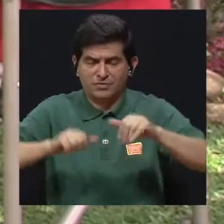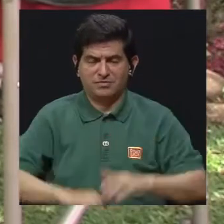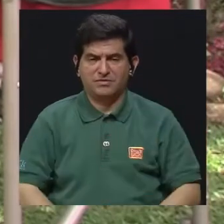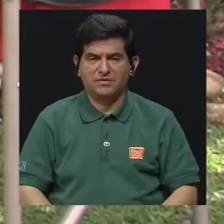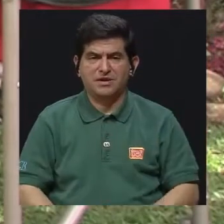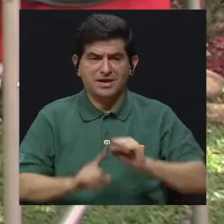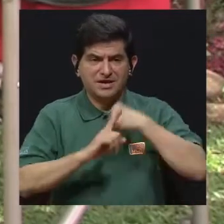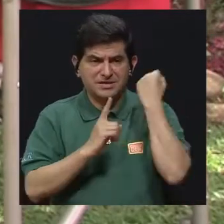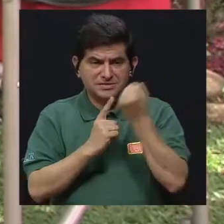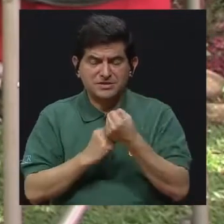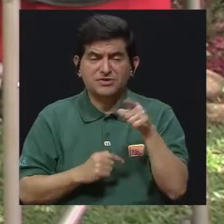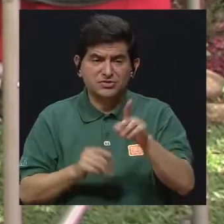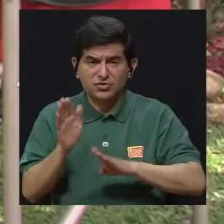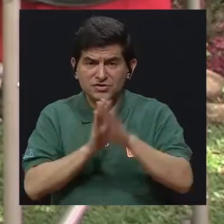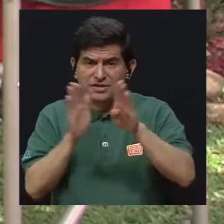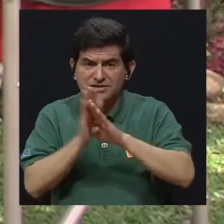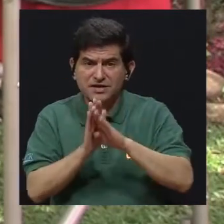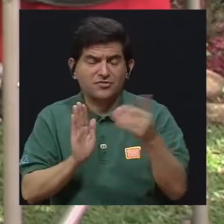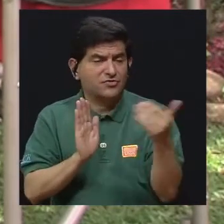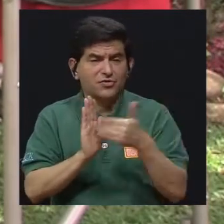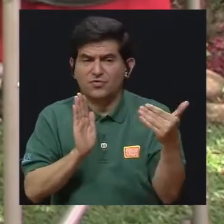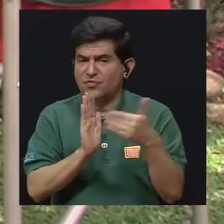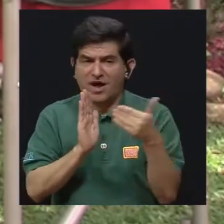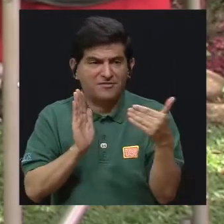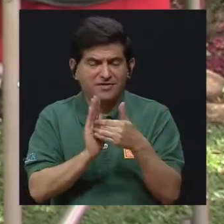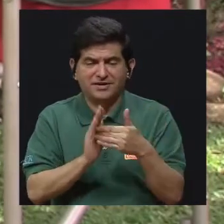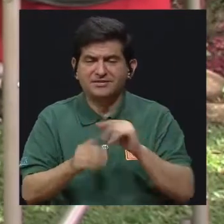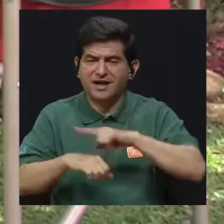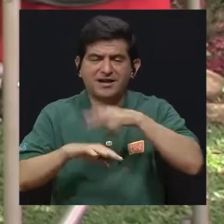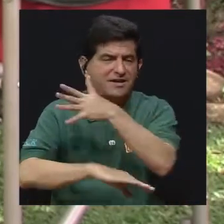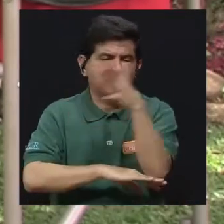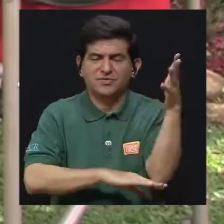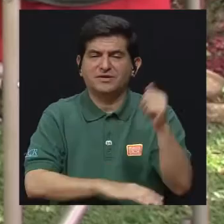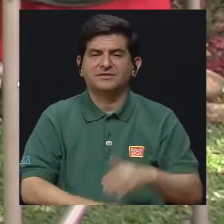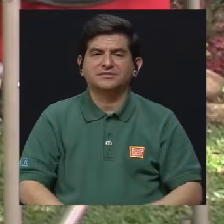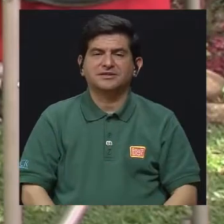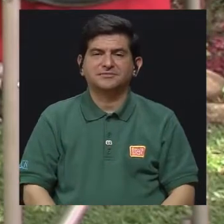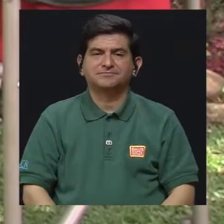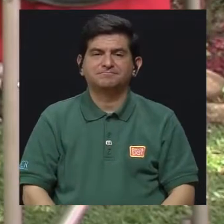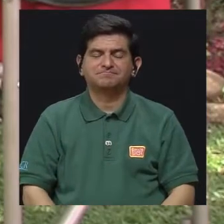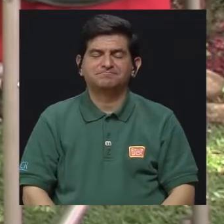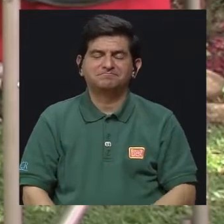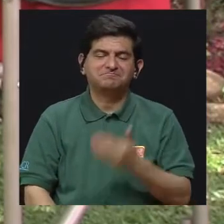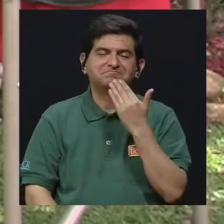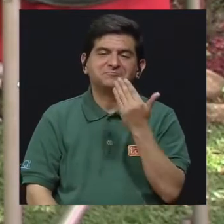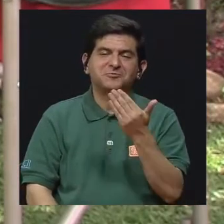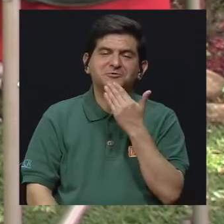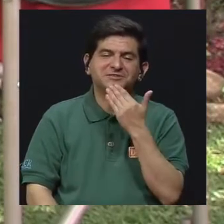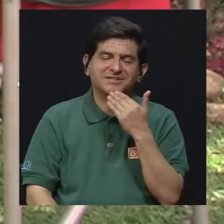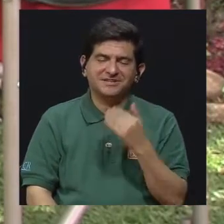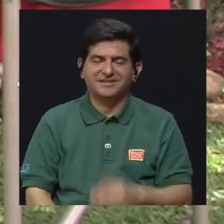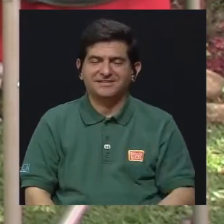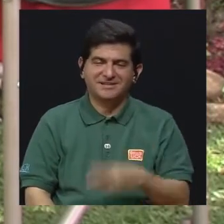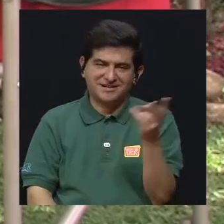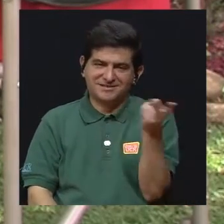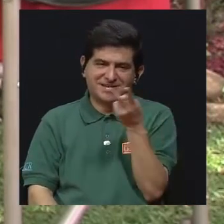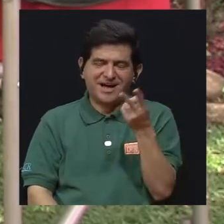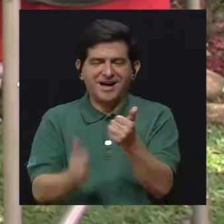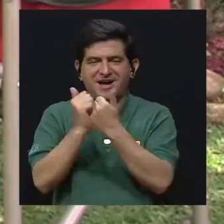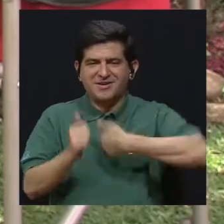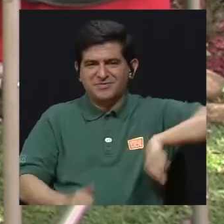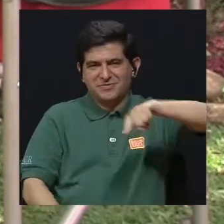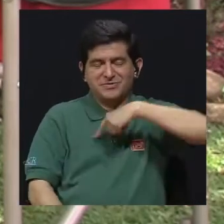a darle condicionamiento al desarrollo para que no afectemos más la naturaleza. Exactamente. Bueno, muchísimas gracias a ambos